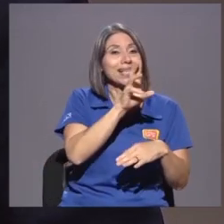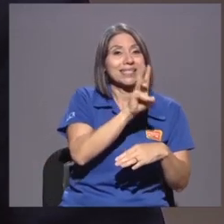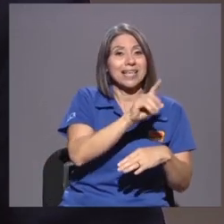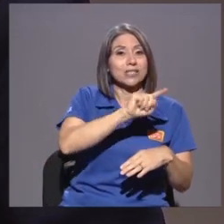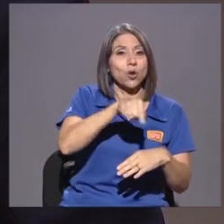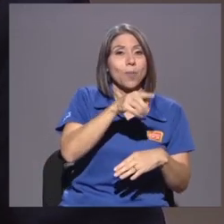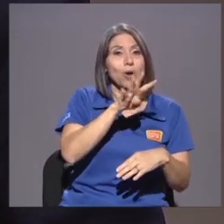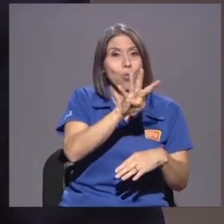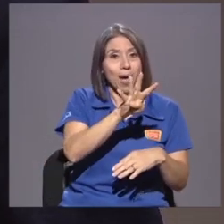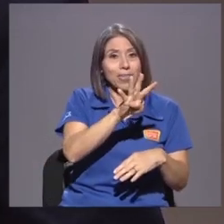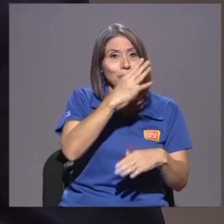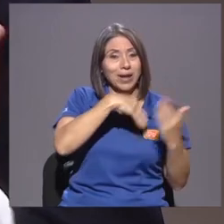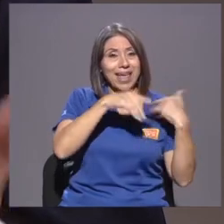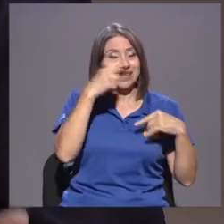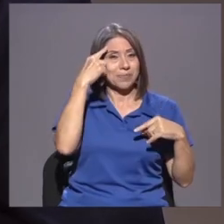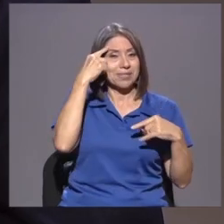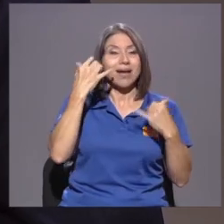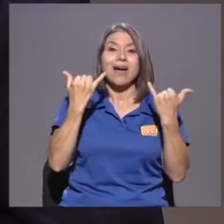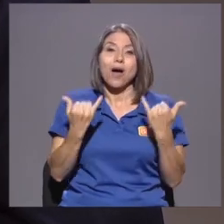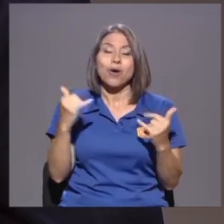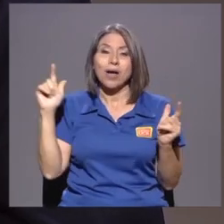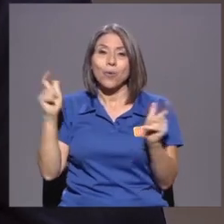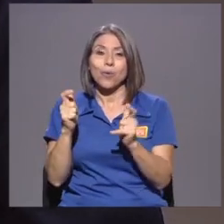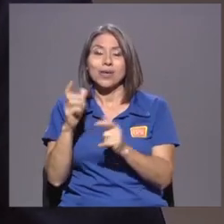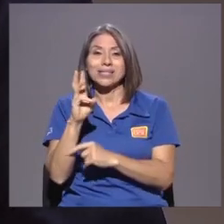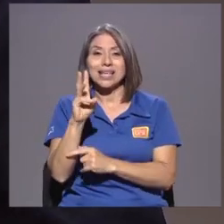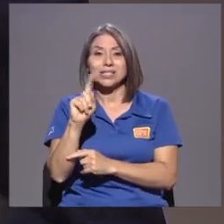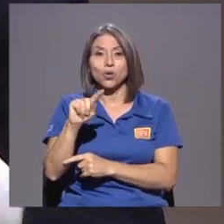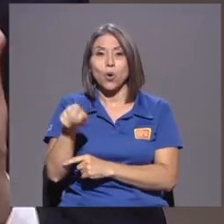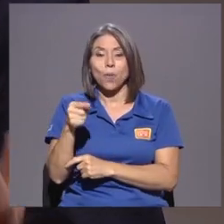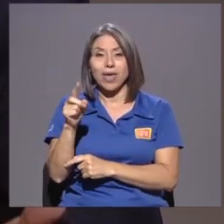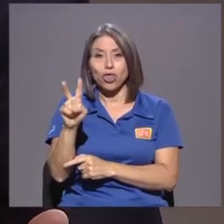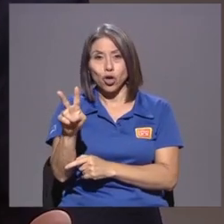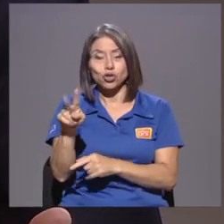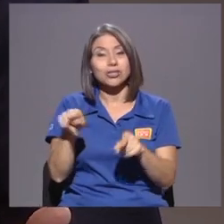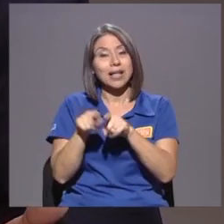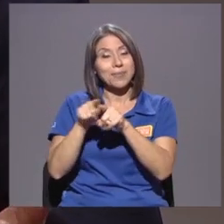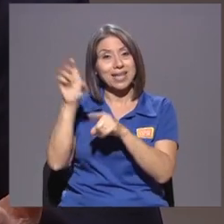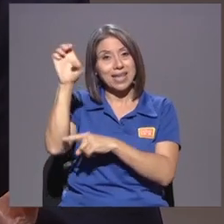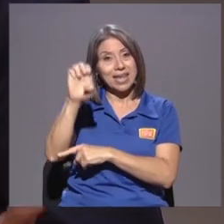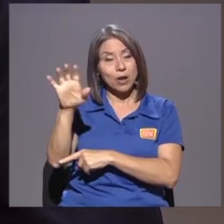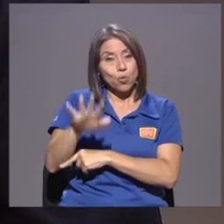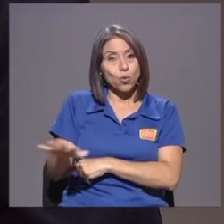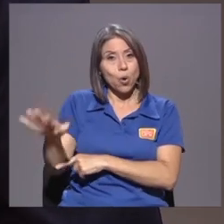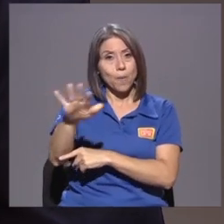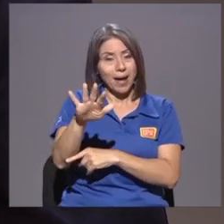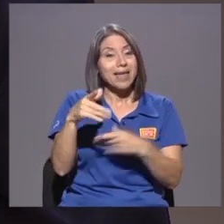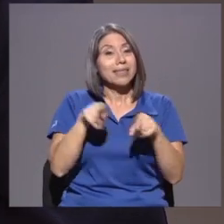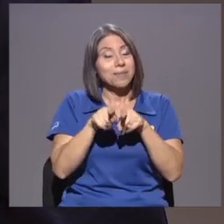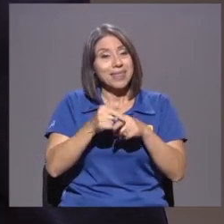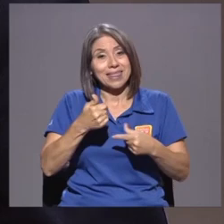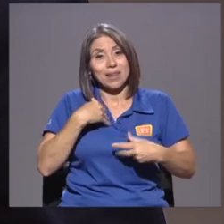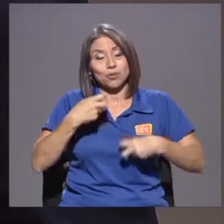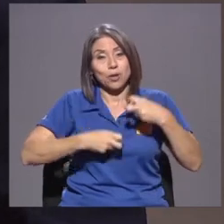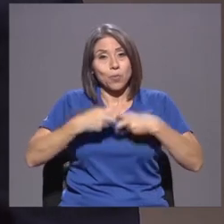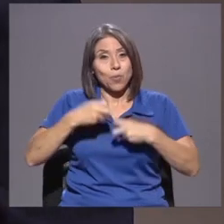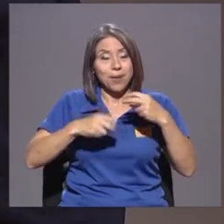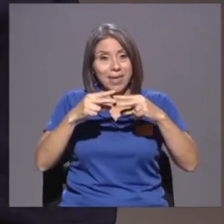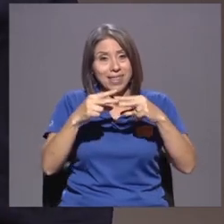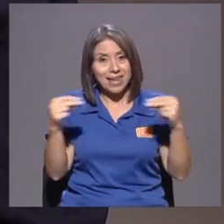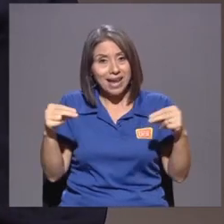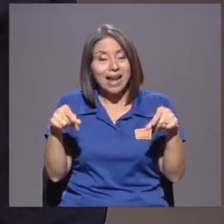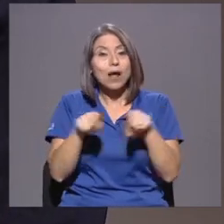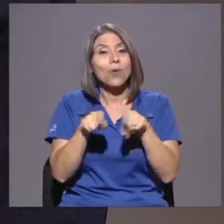6,2 también en europa hay un cierto decrecimiento tenemos el problema de nicaragua tenemos además